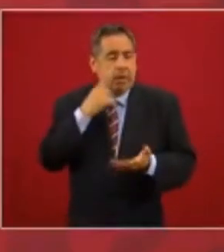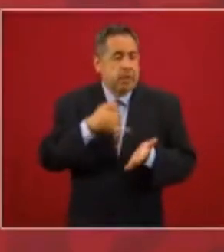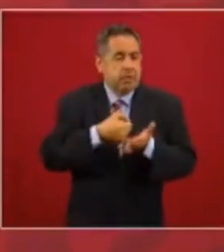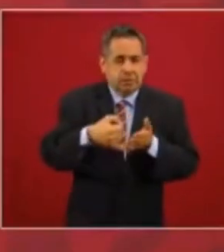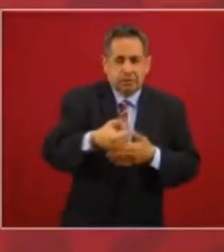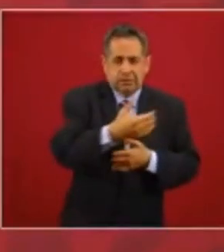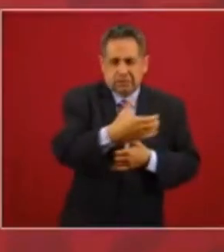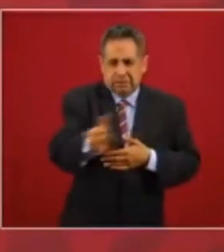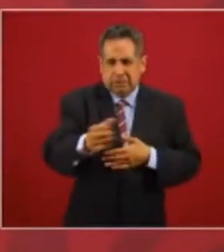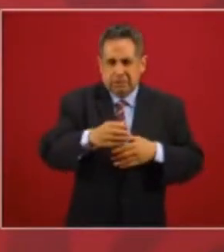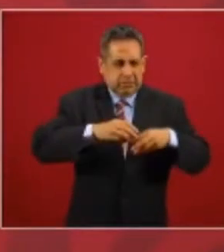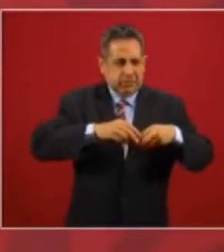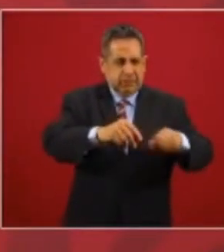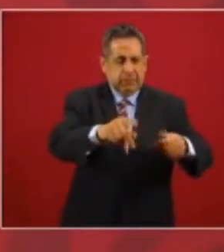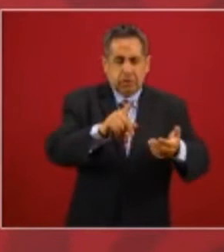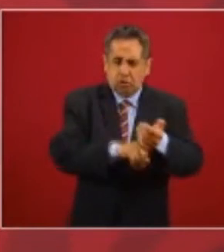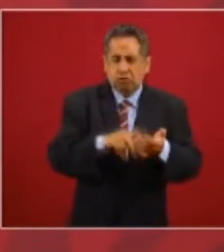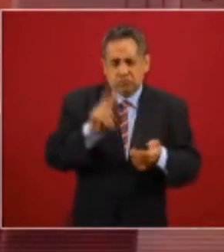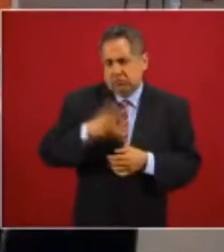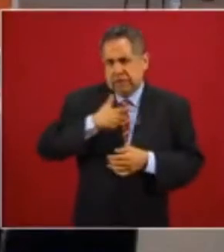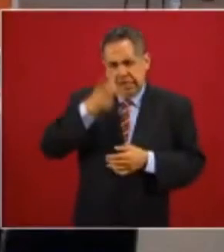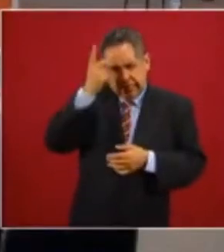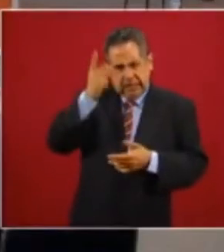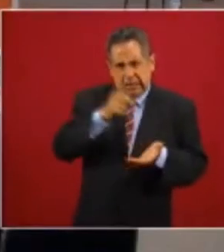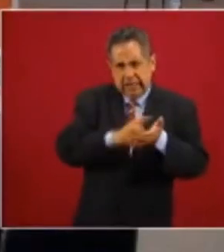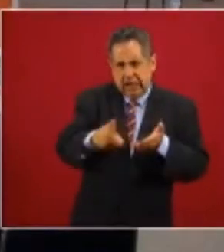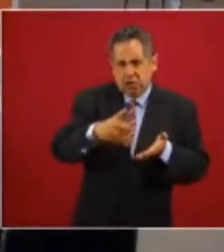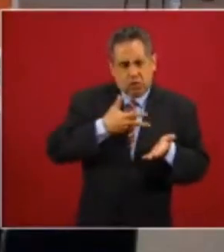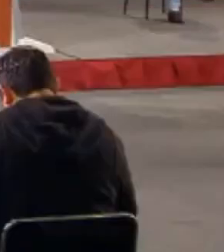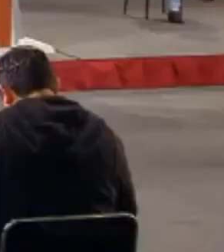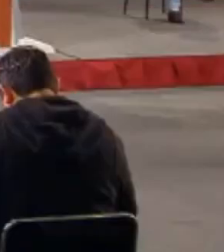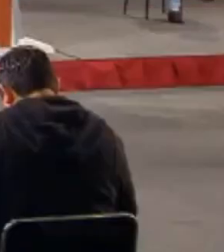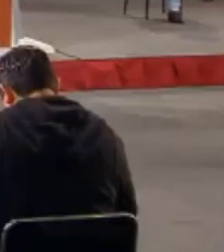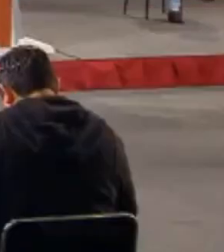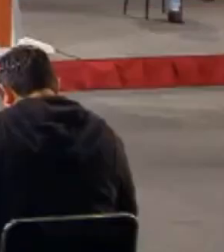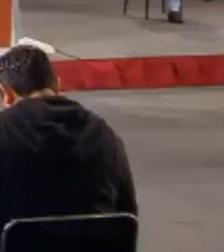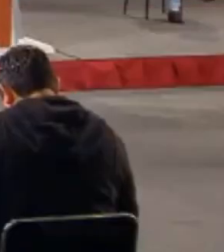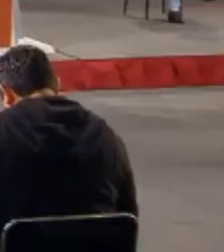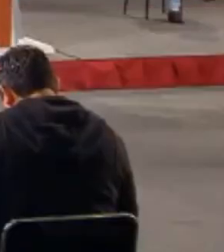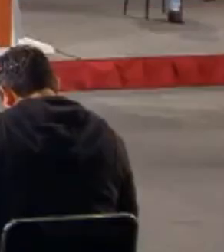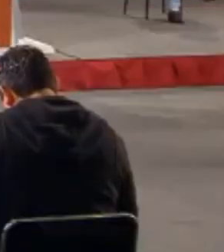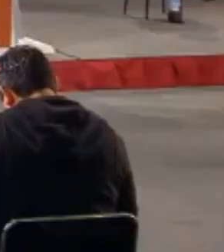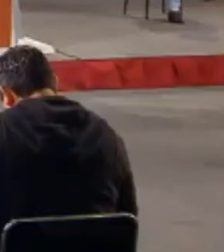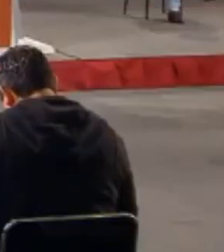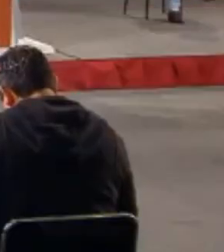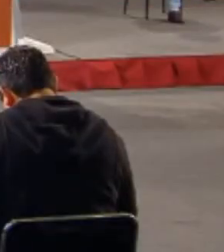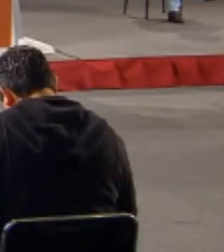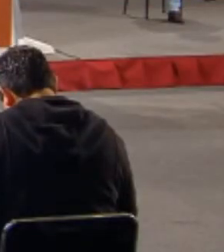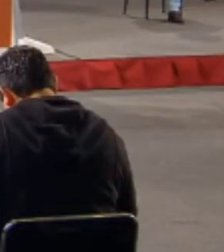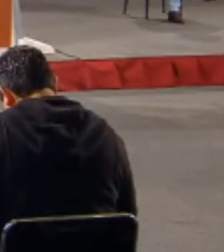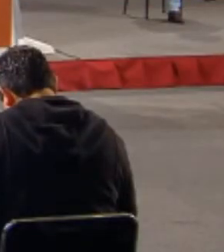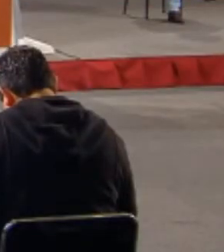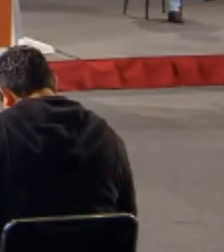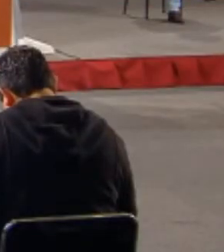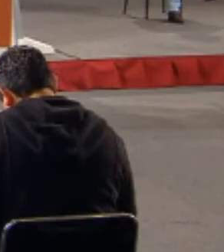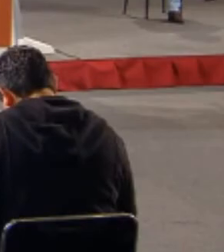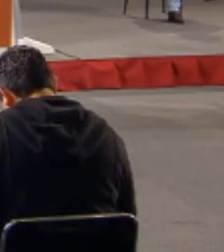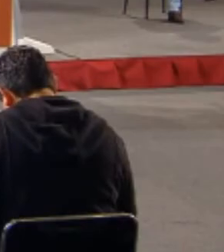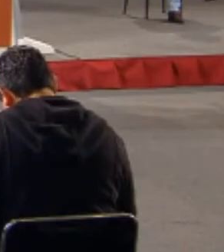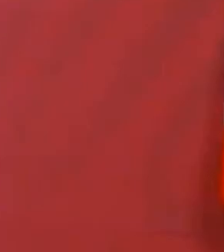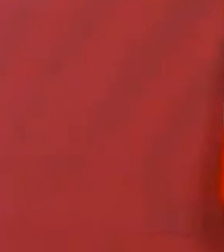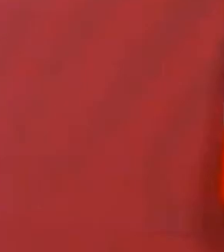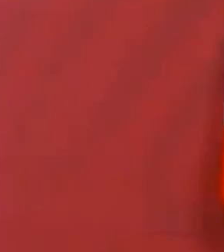agricultores que tienen el legítimo derecho de defender su derecho,